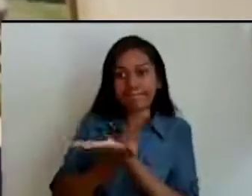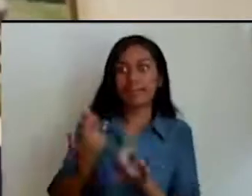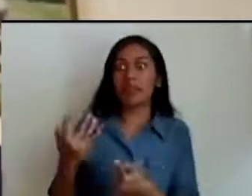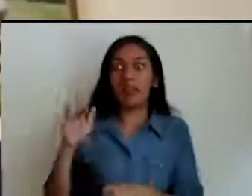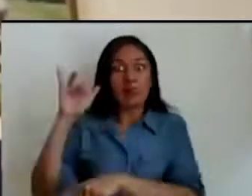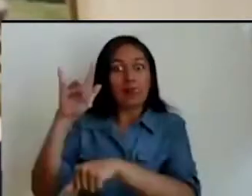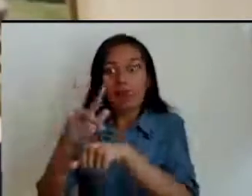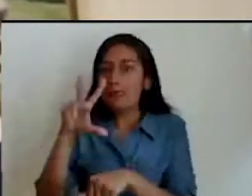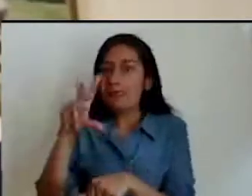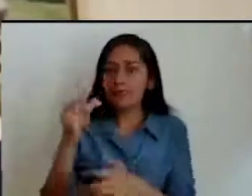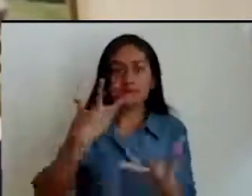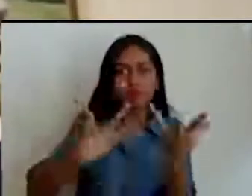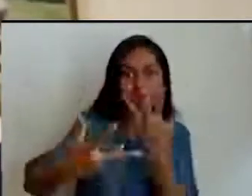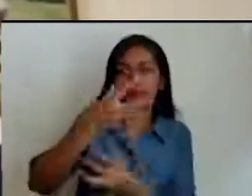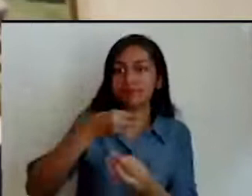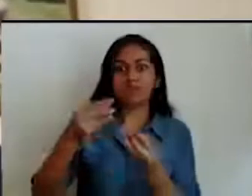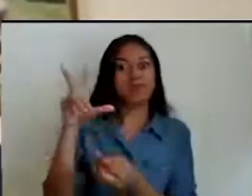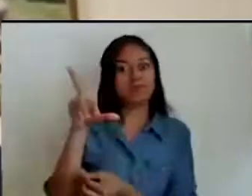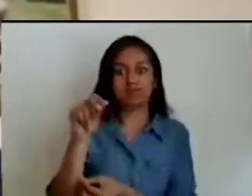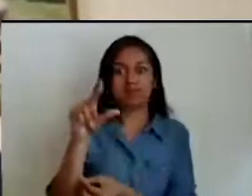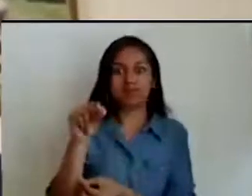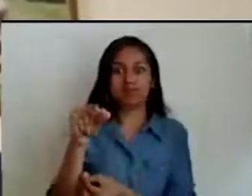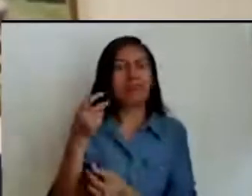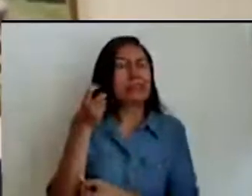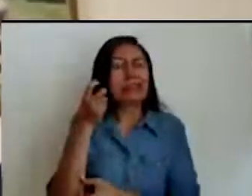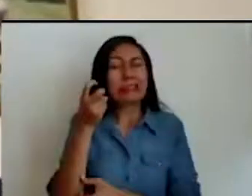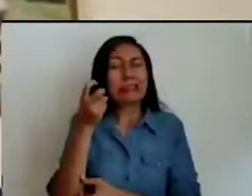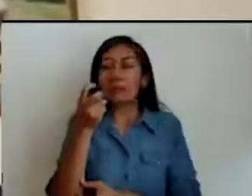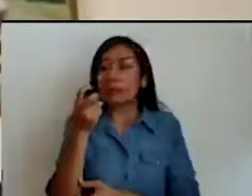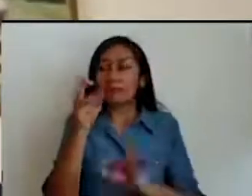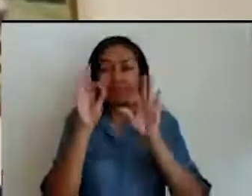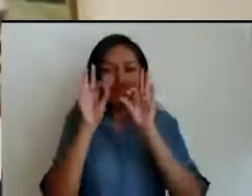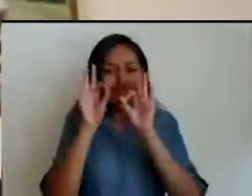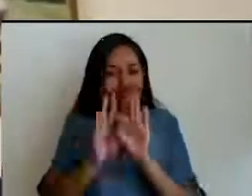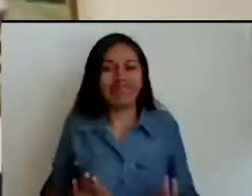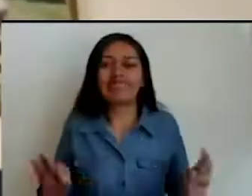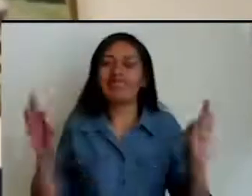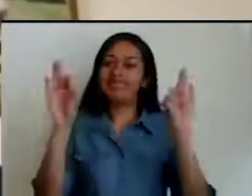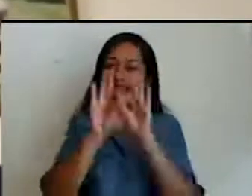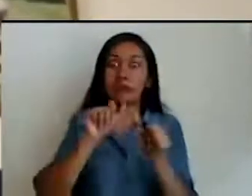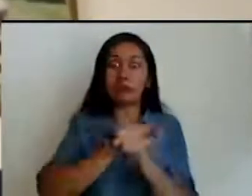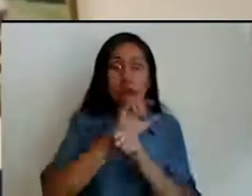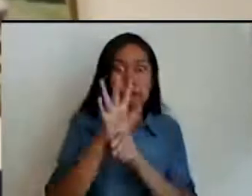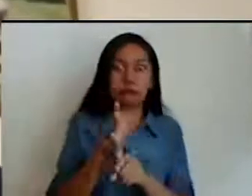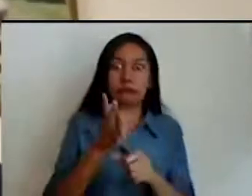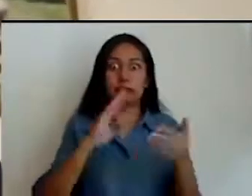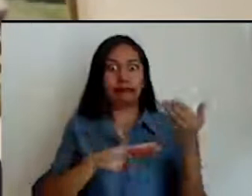siguen siendo una de nuestras principales formas de lidiar con estas epidemias que todavía nos